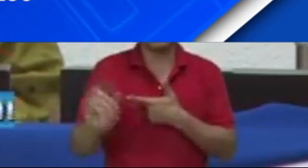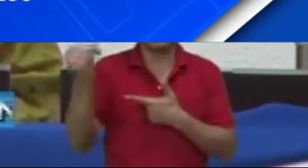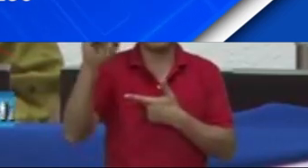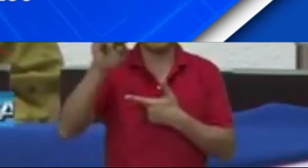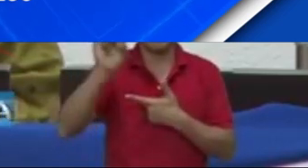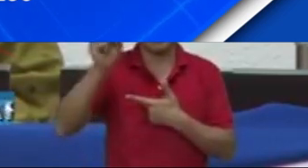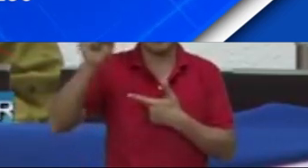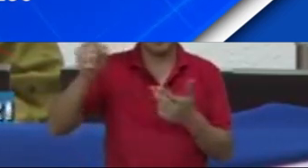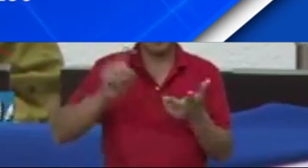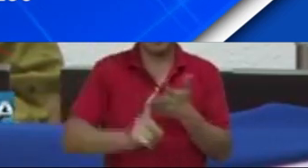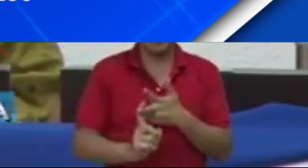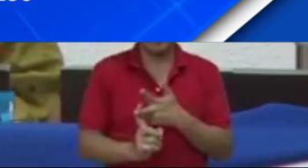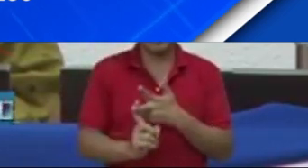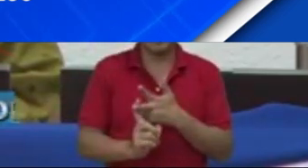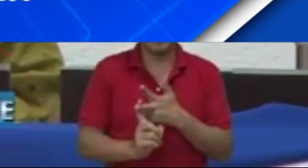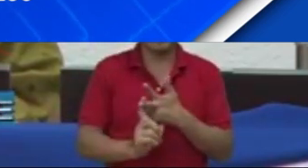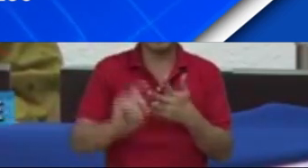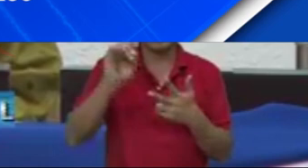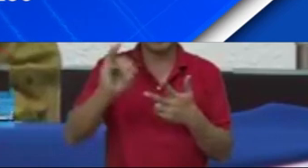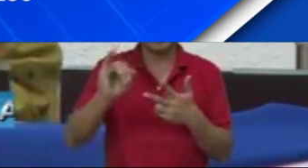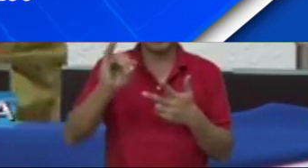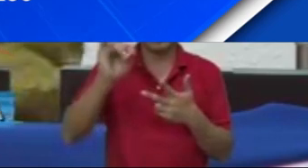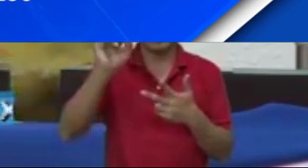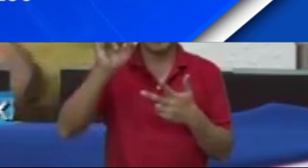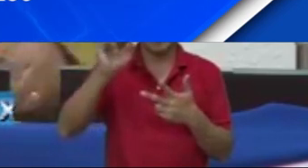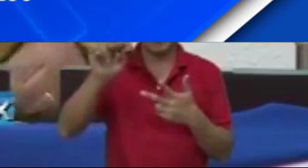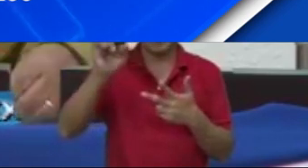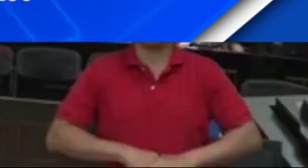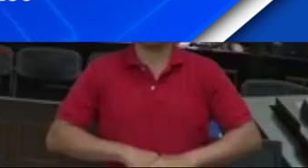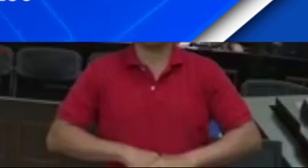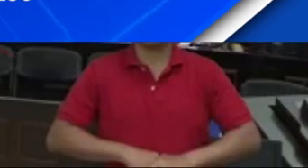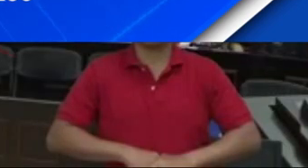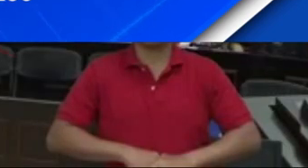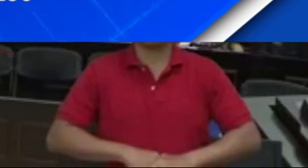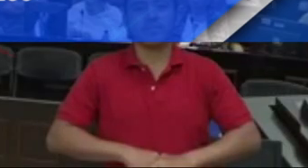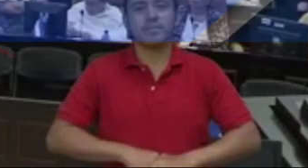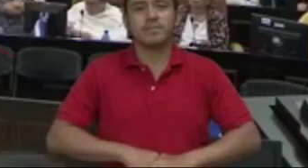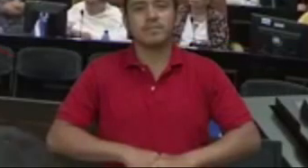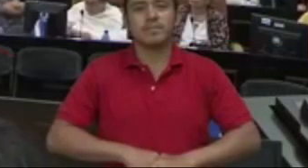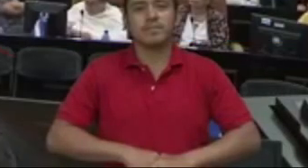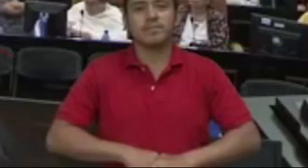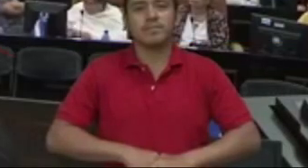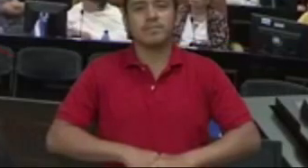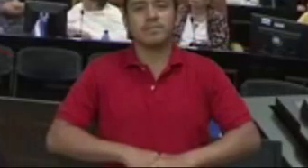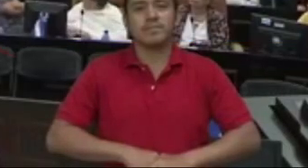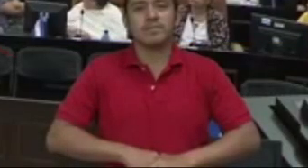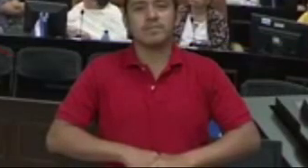Instituto Nicaragüense de Seguros y Reaseguro. Noticias 12, Darlene Téllez.